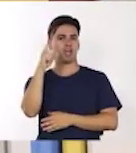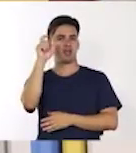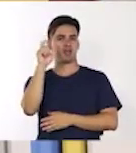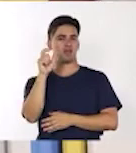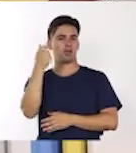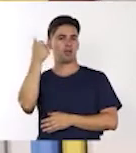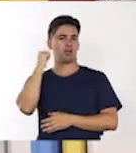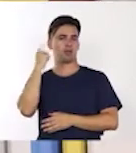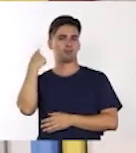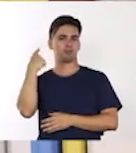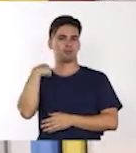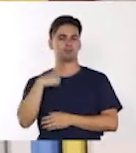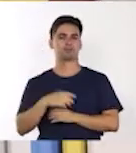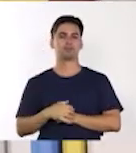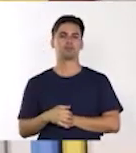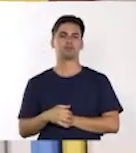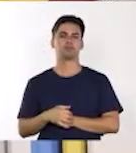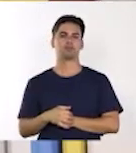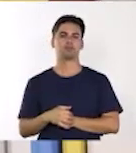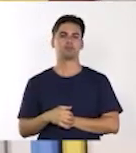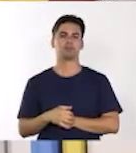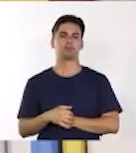proceso.